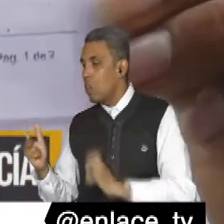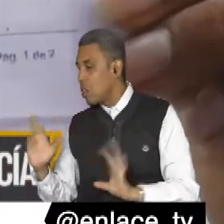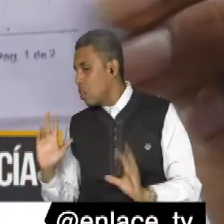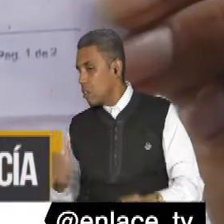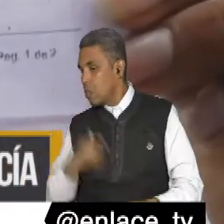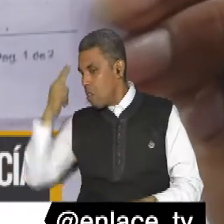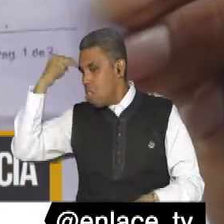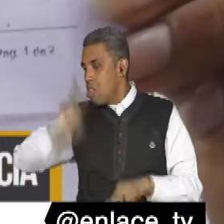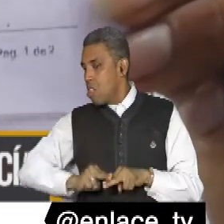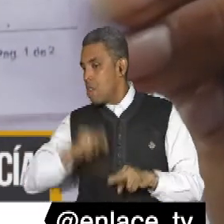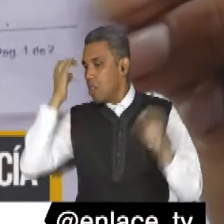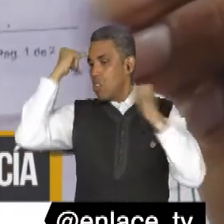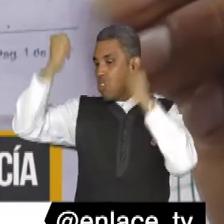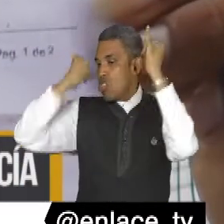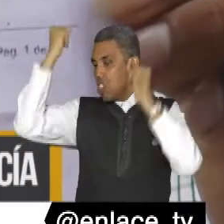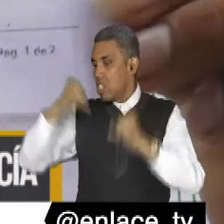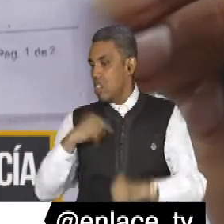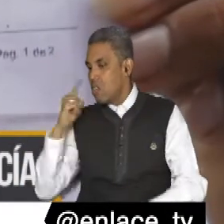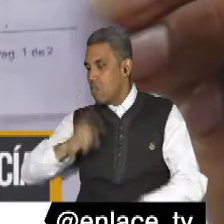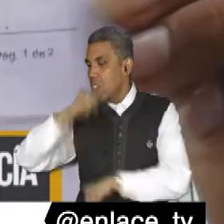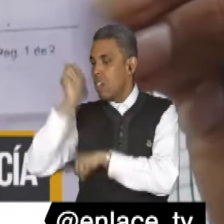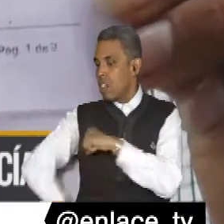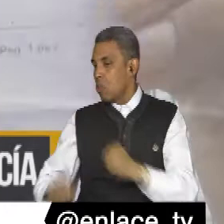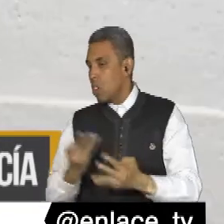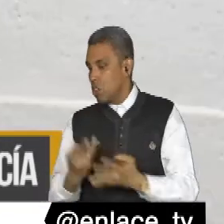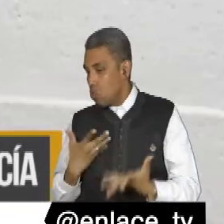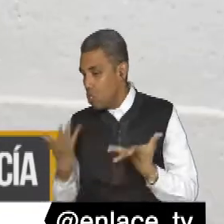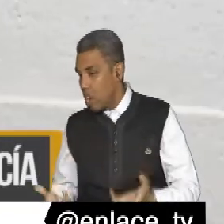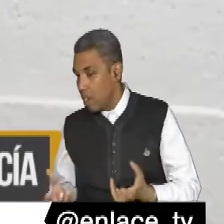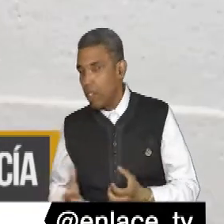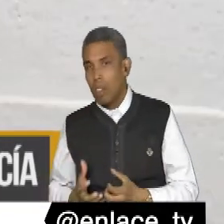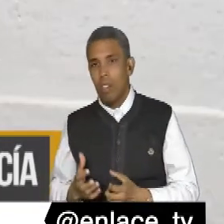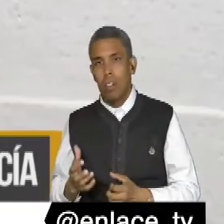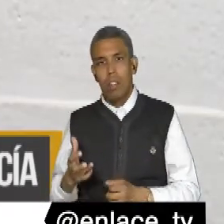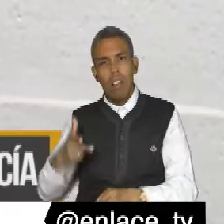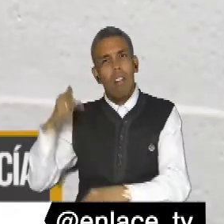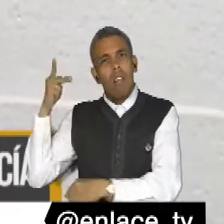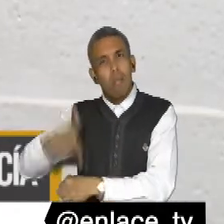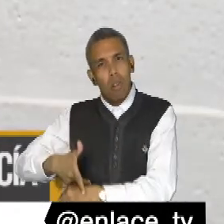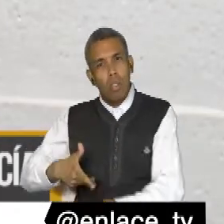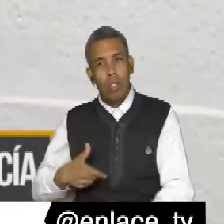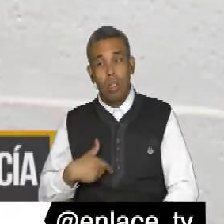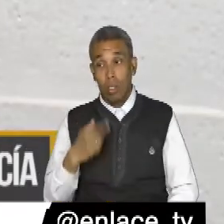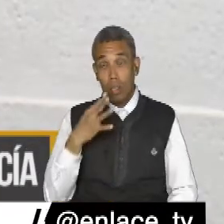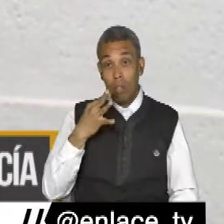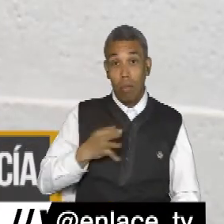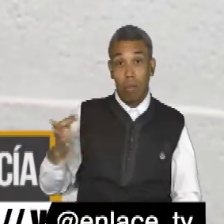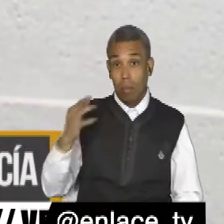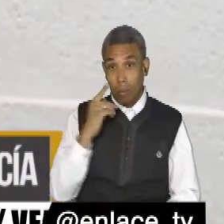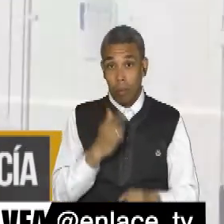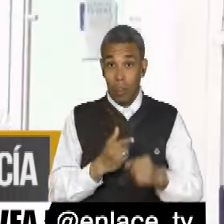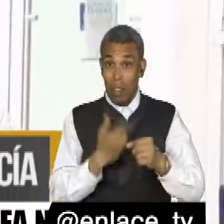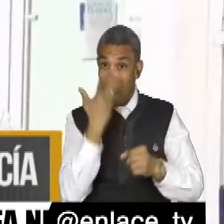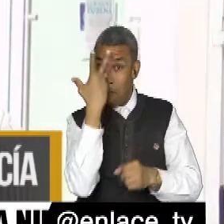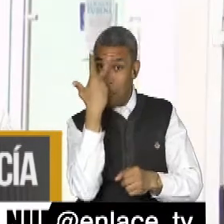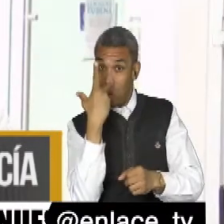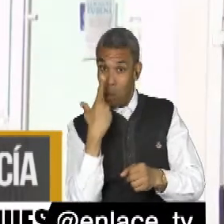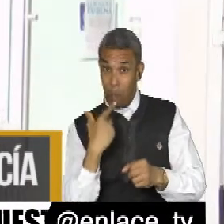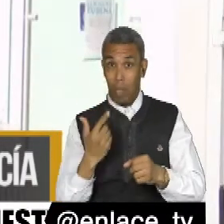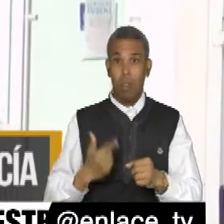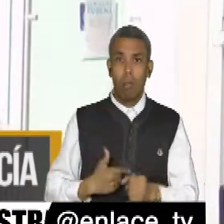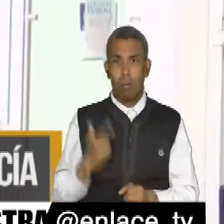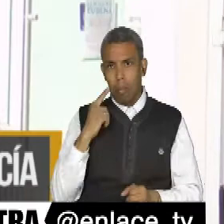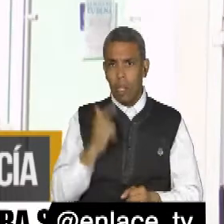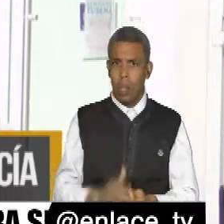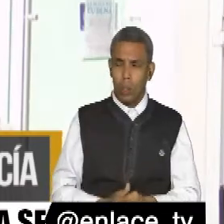Las víctimas de esa situación fueron valoradas por medicina legal. El dictamen relaciona contusiones sufridas por golpes. Mandaron a medicina legal,